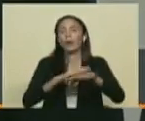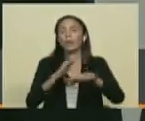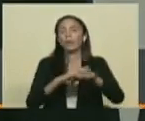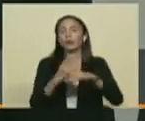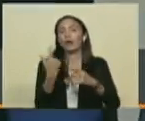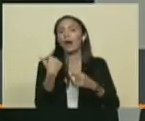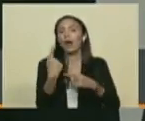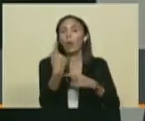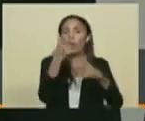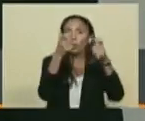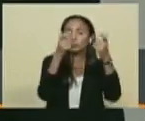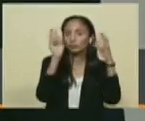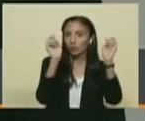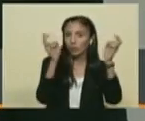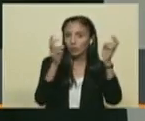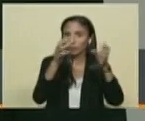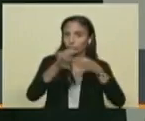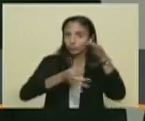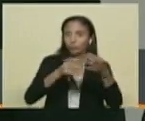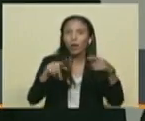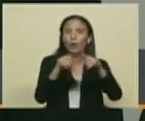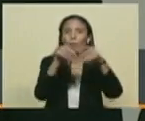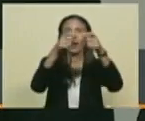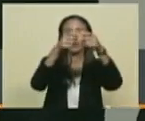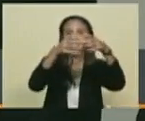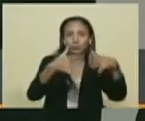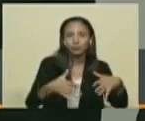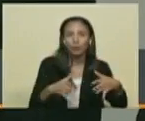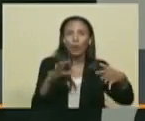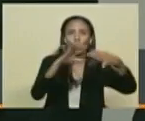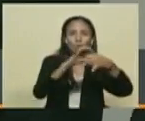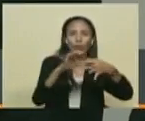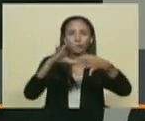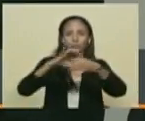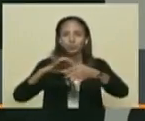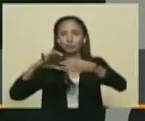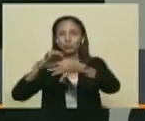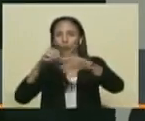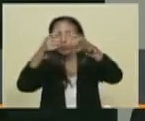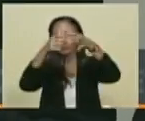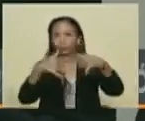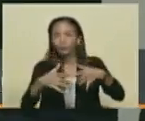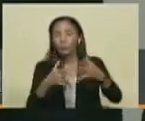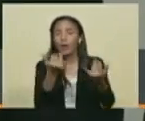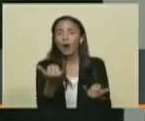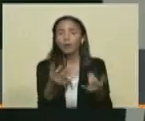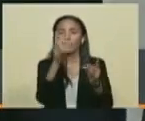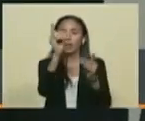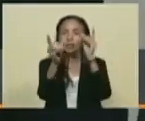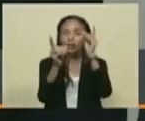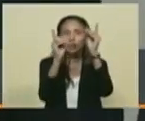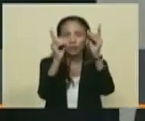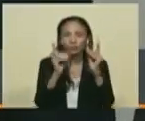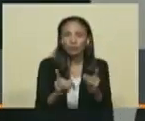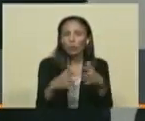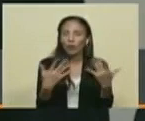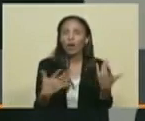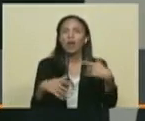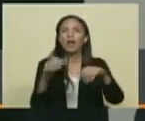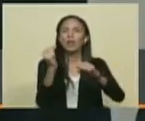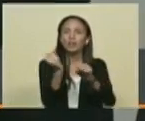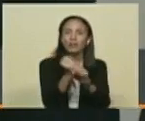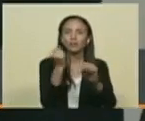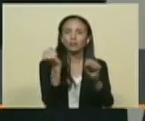tema depende el siguiente. Y para eso hemos decidido montar una reunión de trabajo el día 11 de